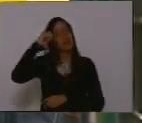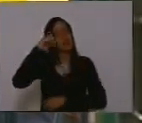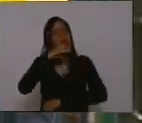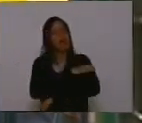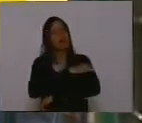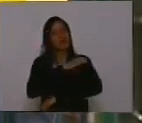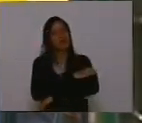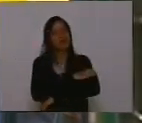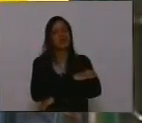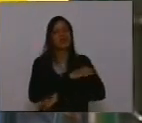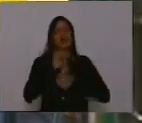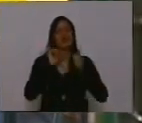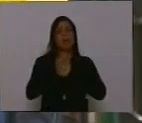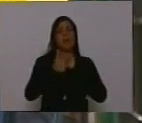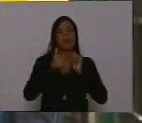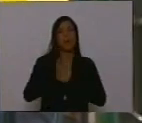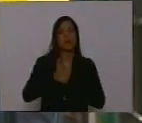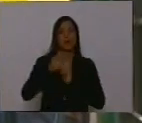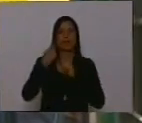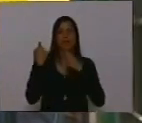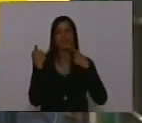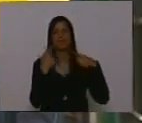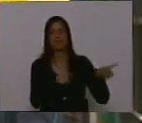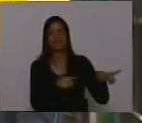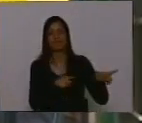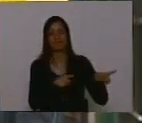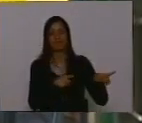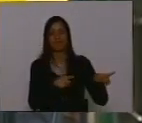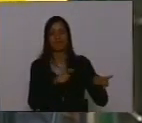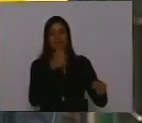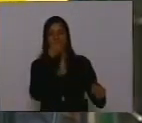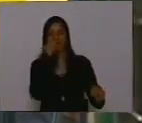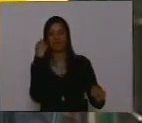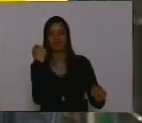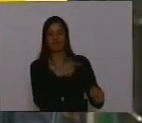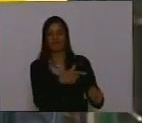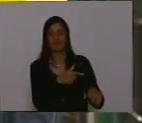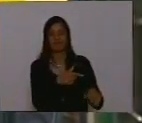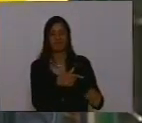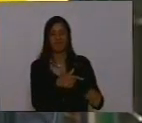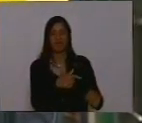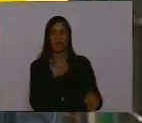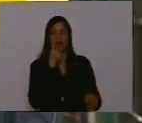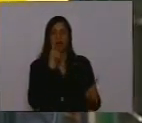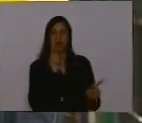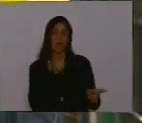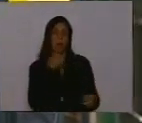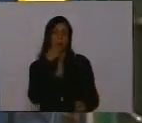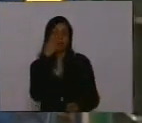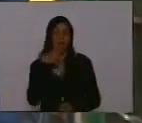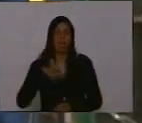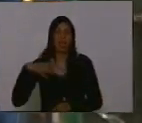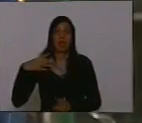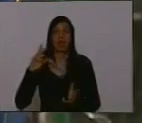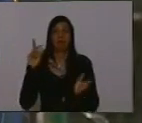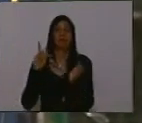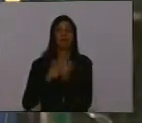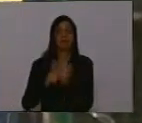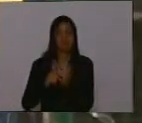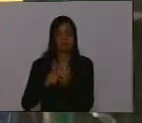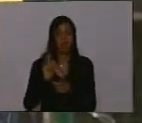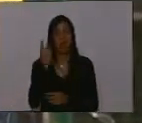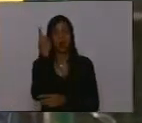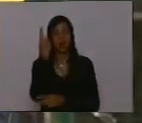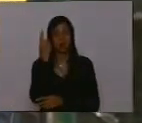en la cuarta el deporte era un gasto. En la cuarta el deporte era solo para las élites. En la cuarta el